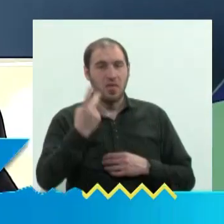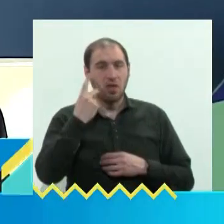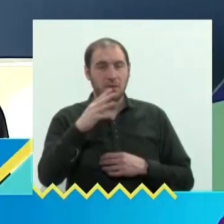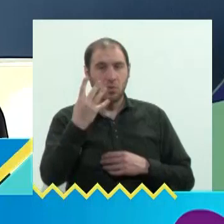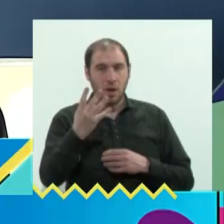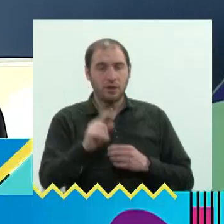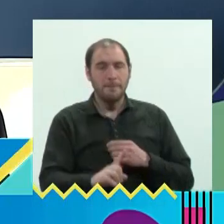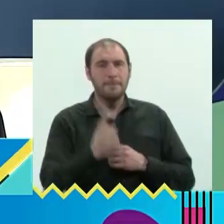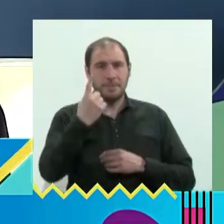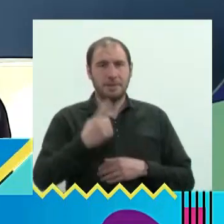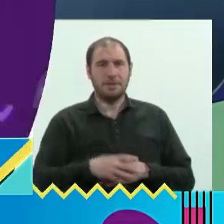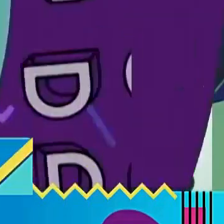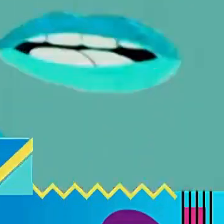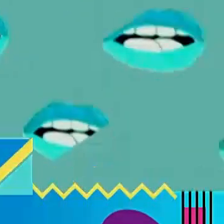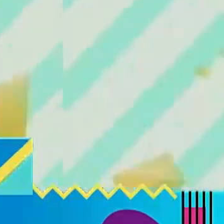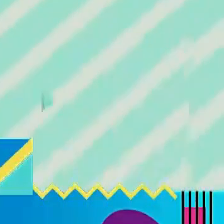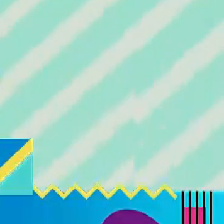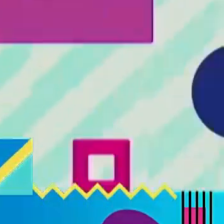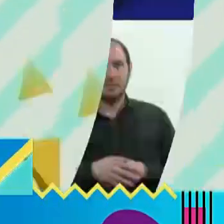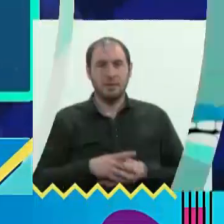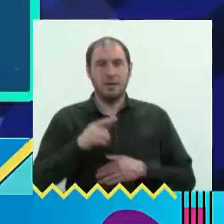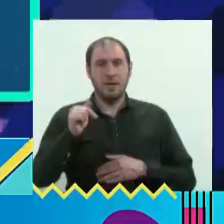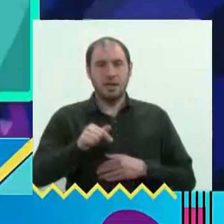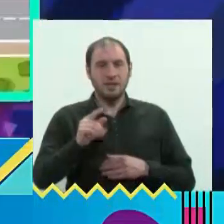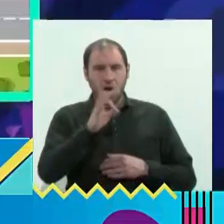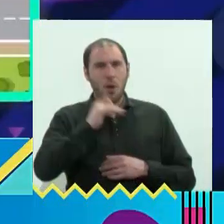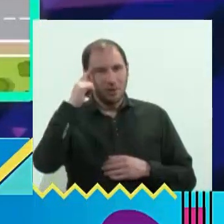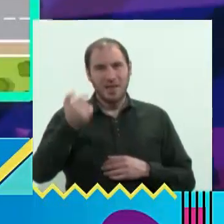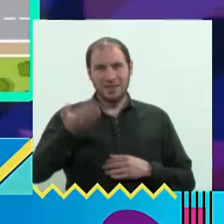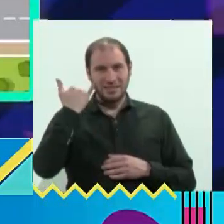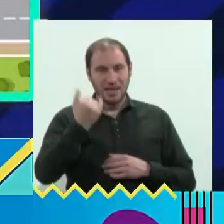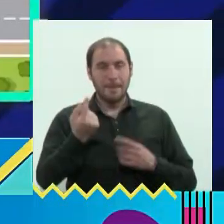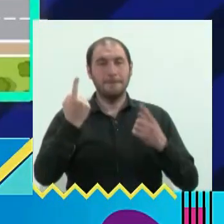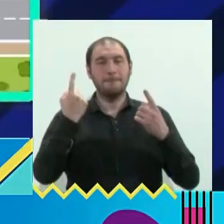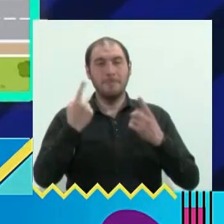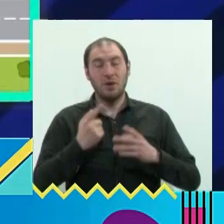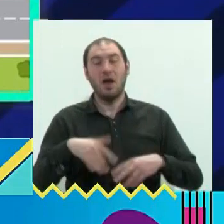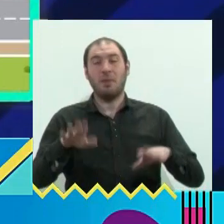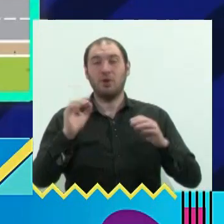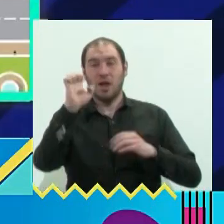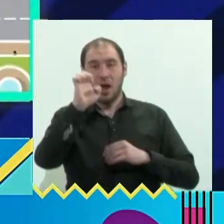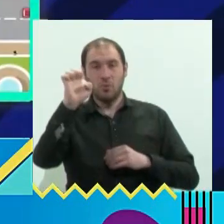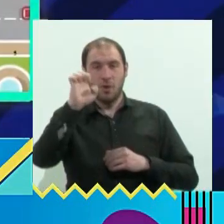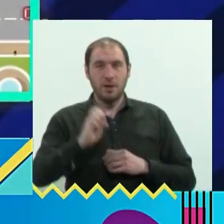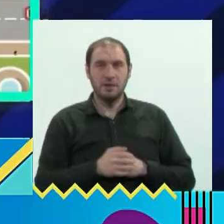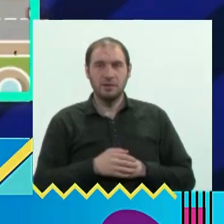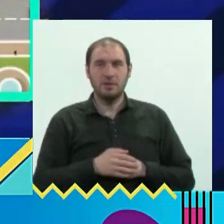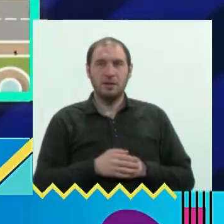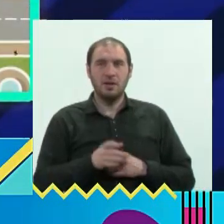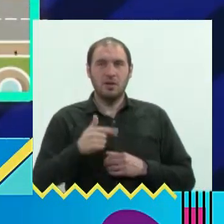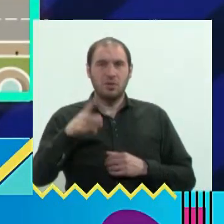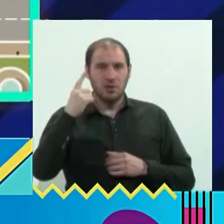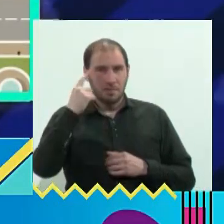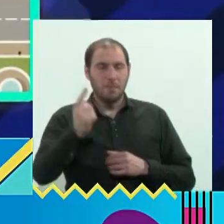fue la primera edición, ¿no? Ya tuvo esa visión. Sin embargo, tal vez desde Europa entonces nos creíamos